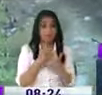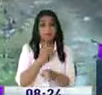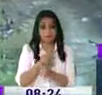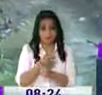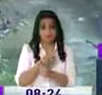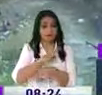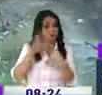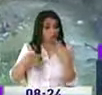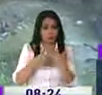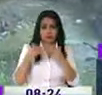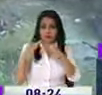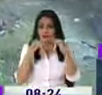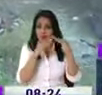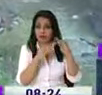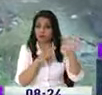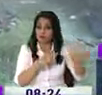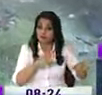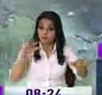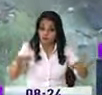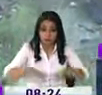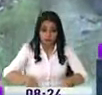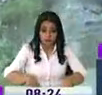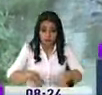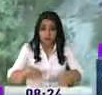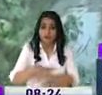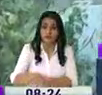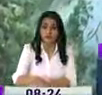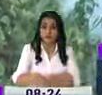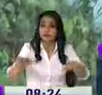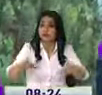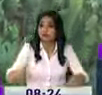afecta a todo lado, de lado a lado afecta, y